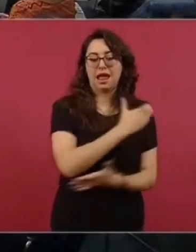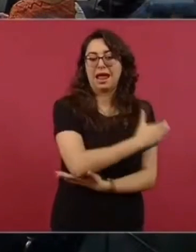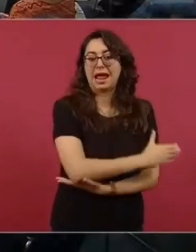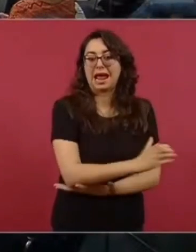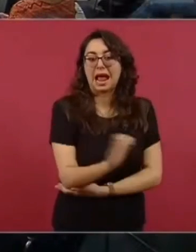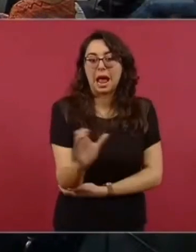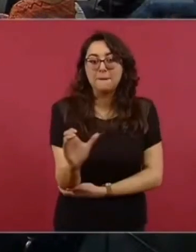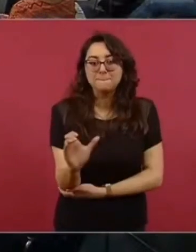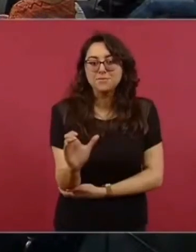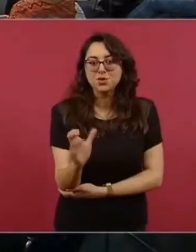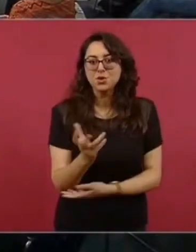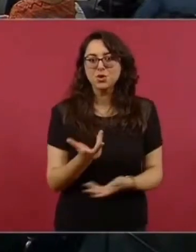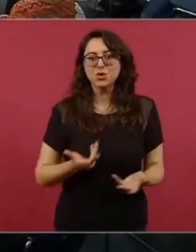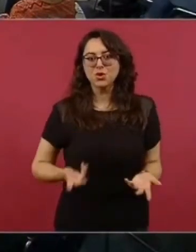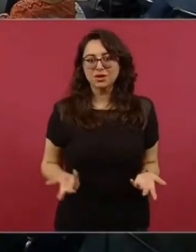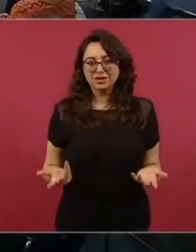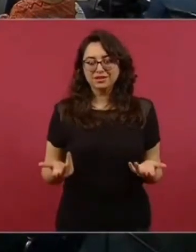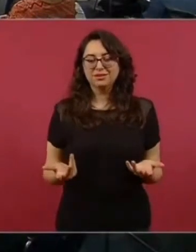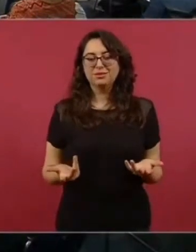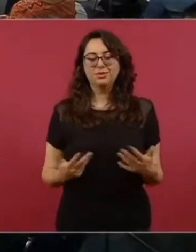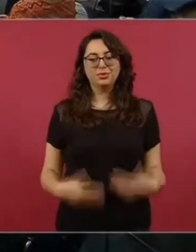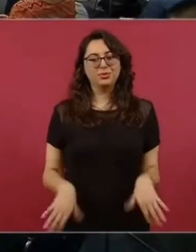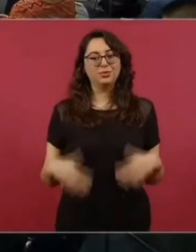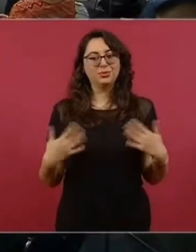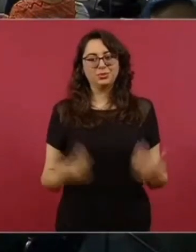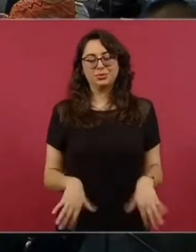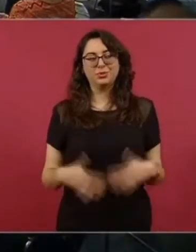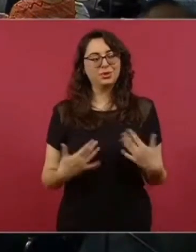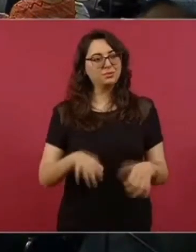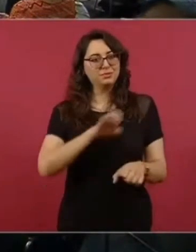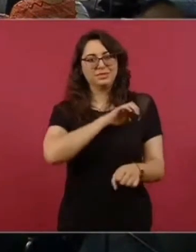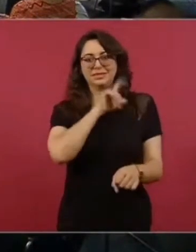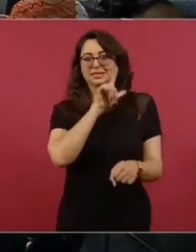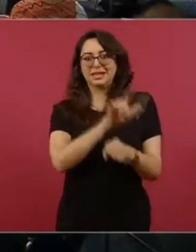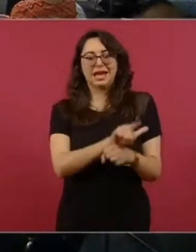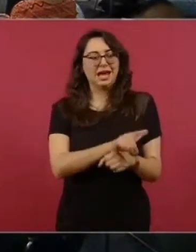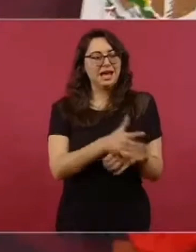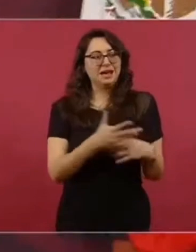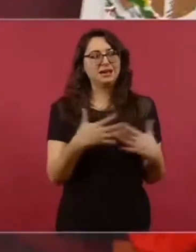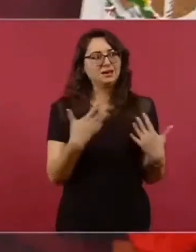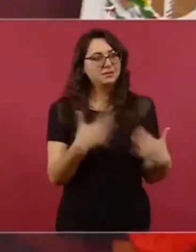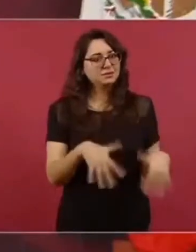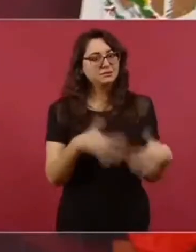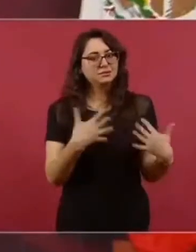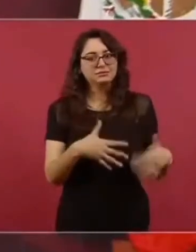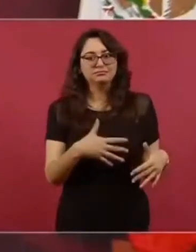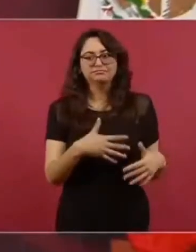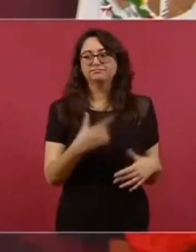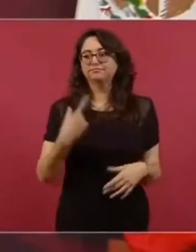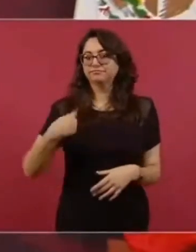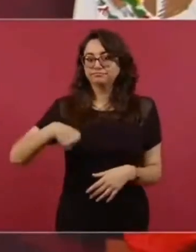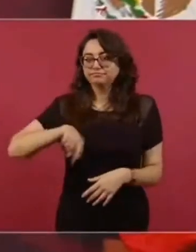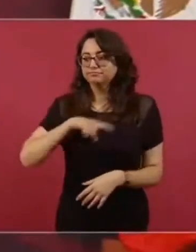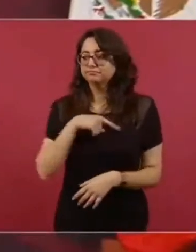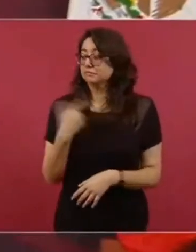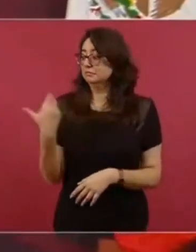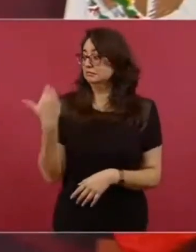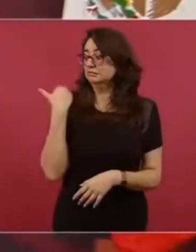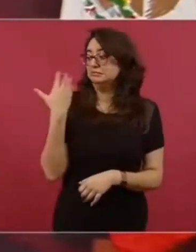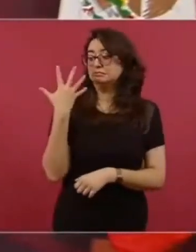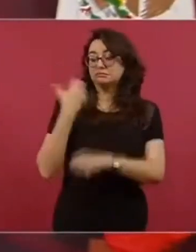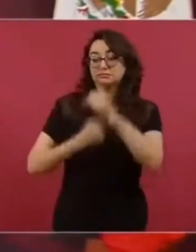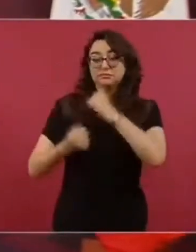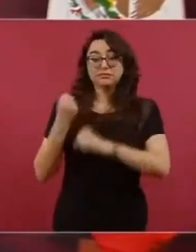No, eso es un asunto muy especial. Entonces nosotros vamos despacio,